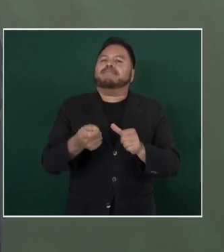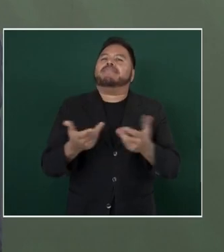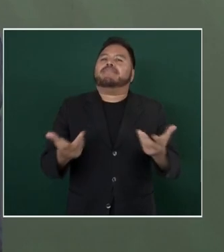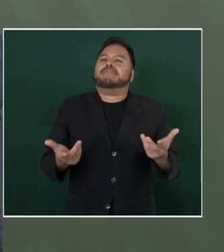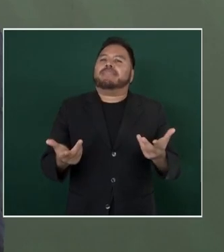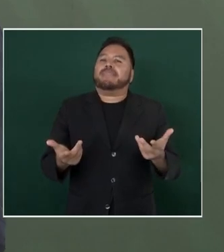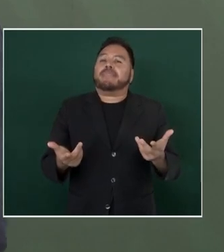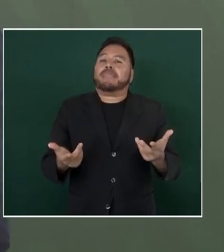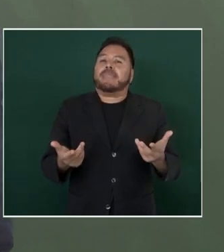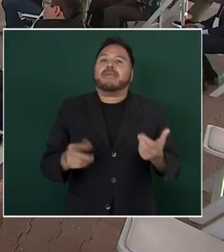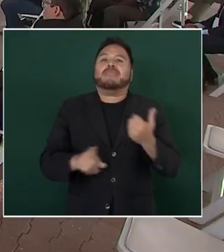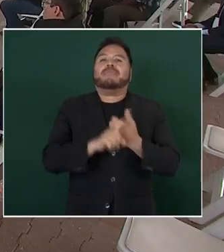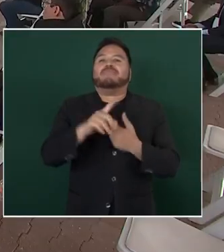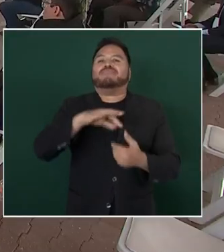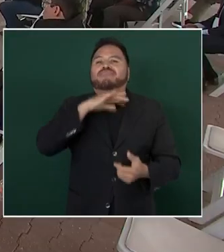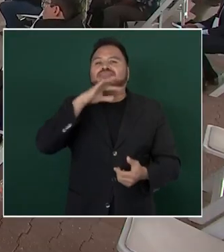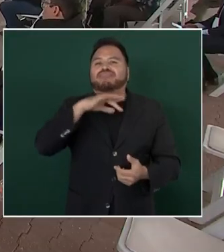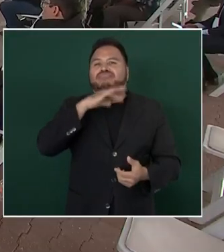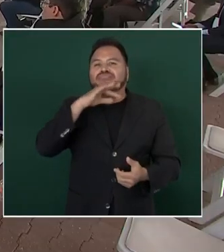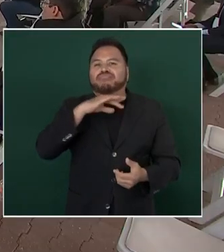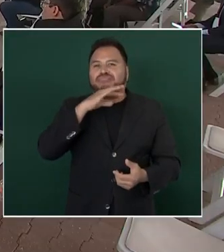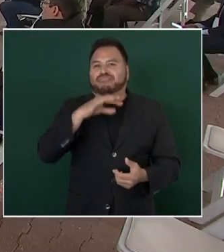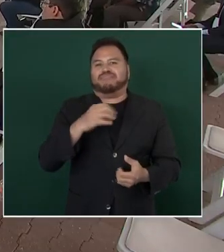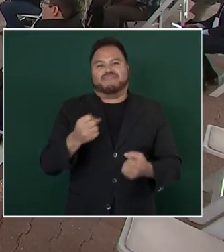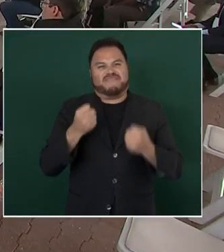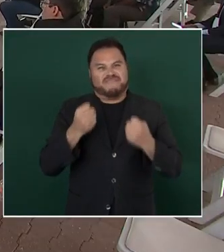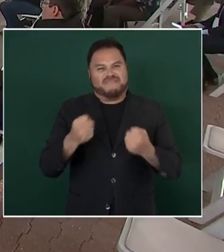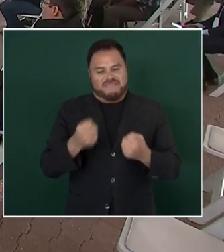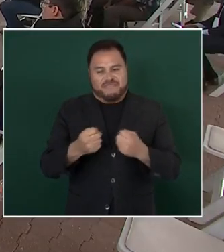era el problema de la corrupción.